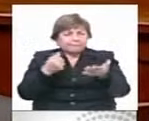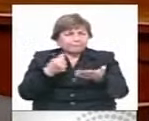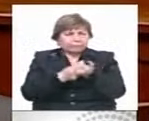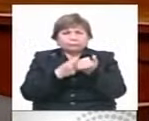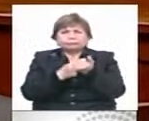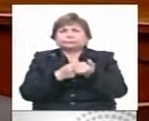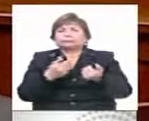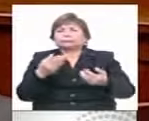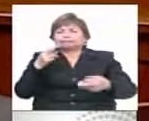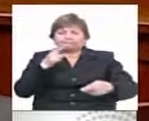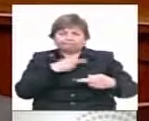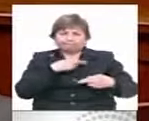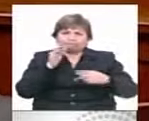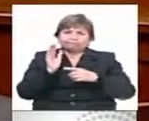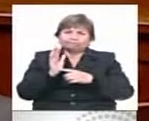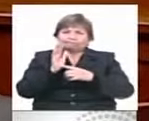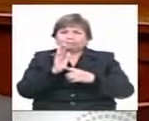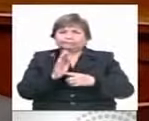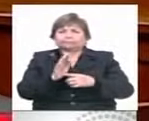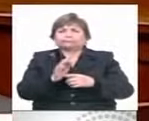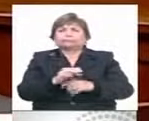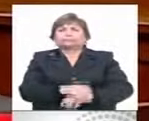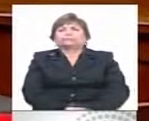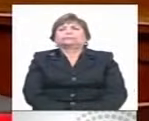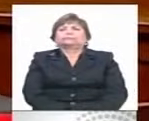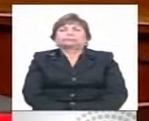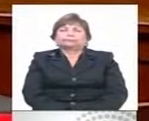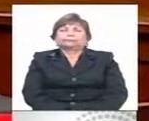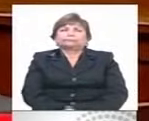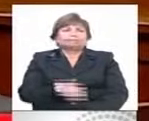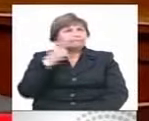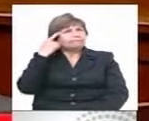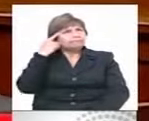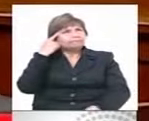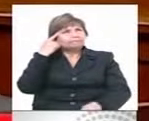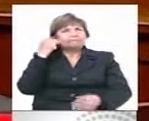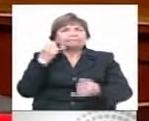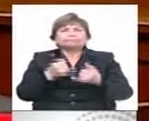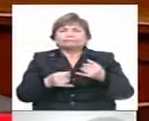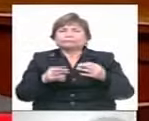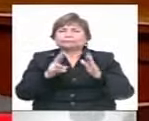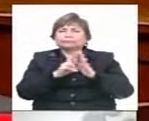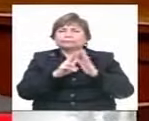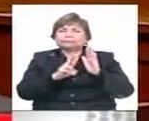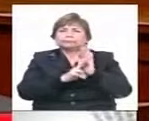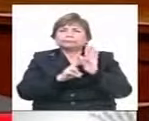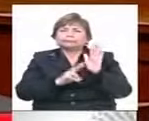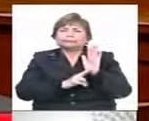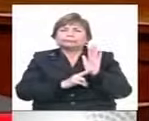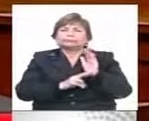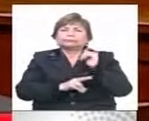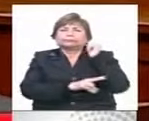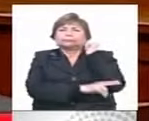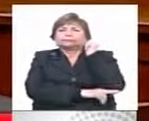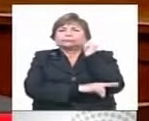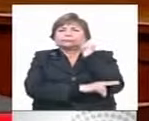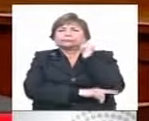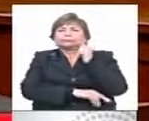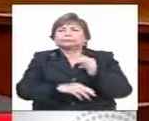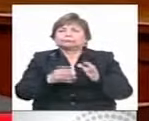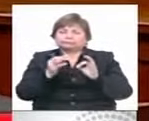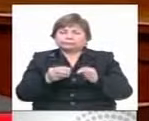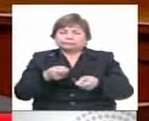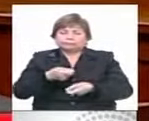y reconocimiento al sector cooperativo. Finalmente, aprobaremos el reglamento del Registro Nacional de Cooperativas